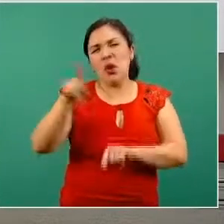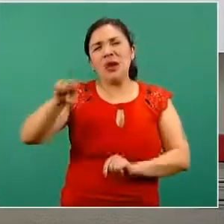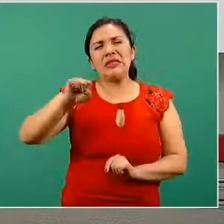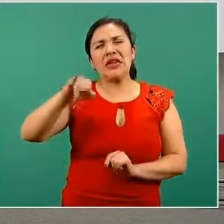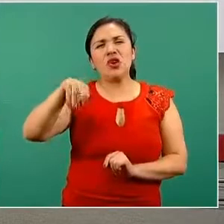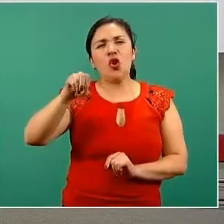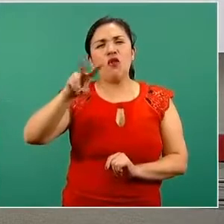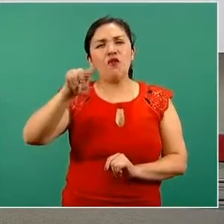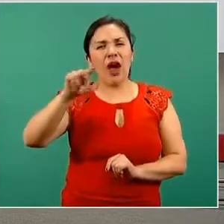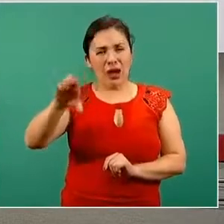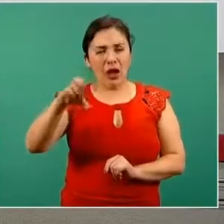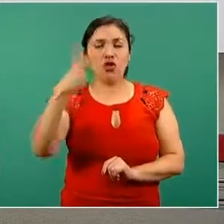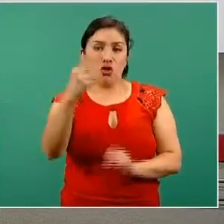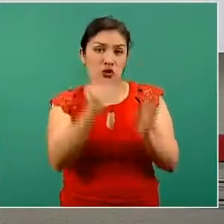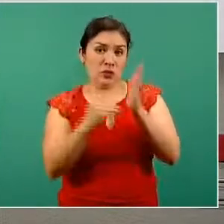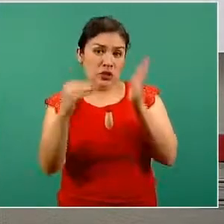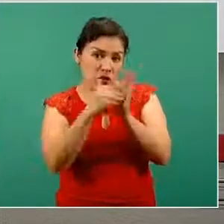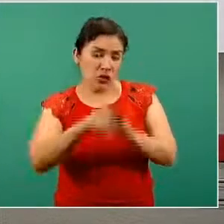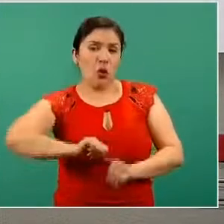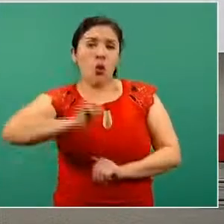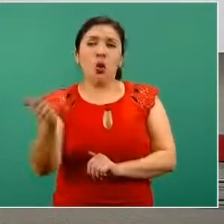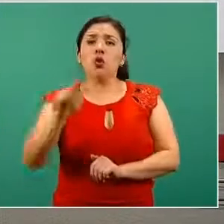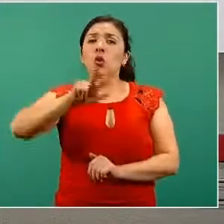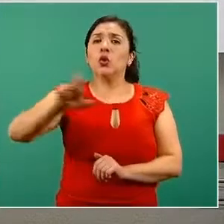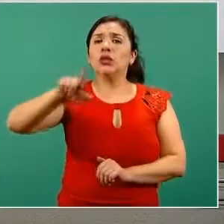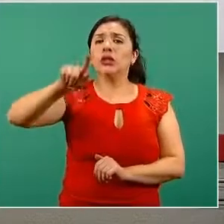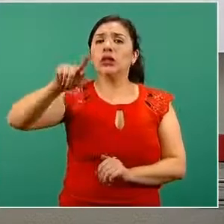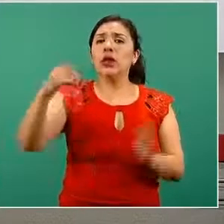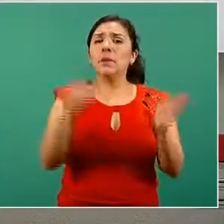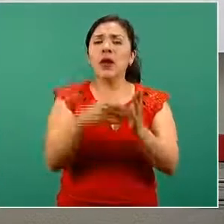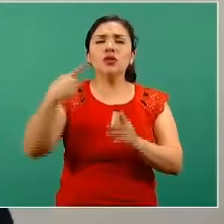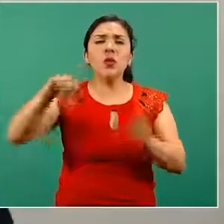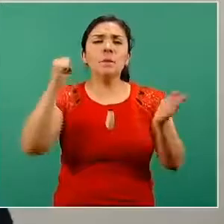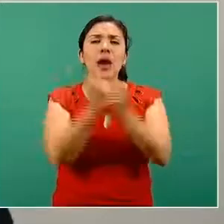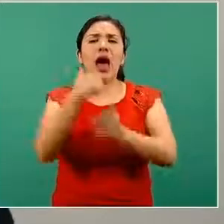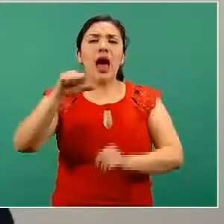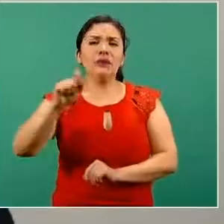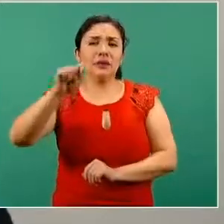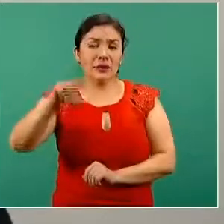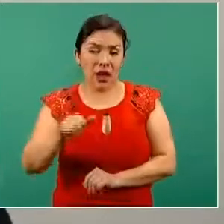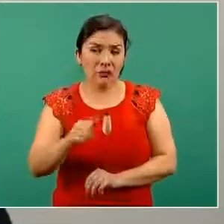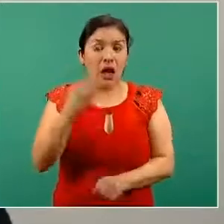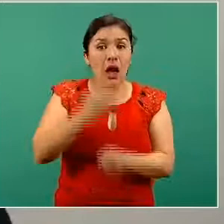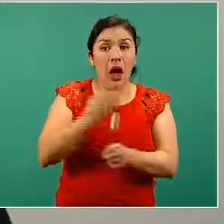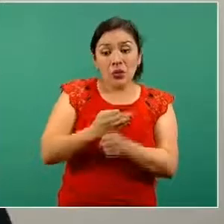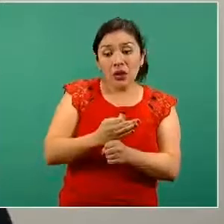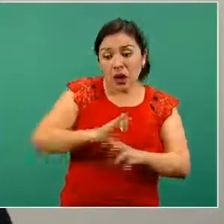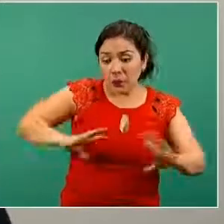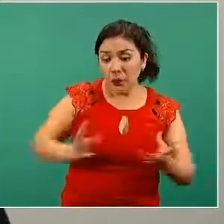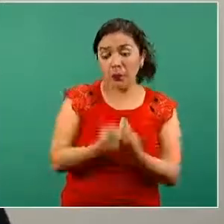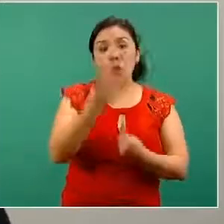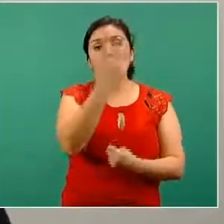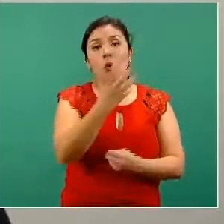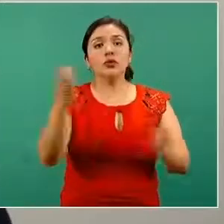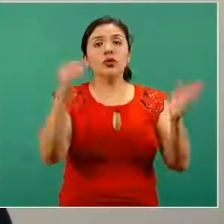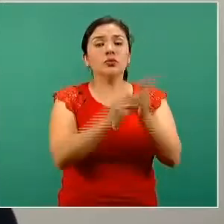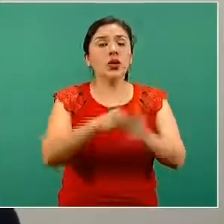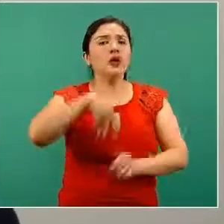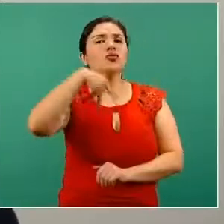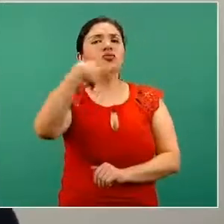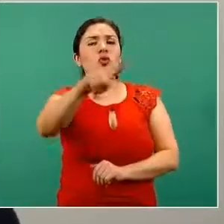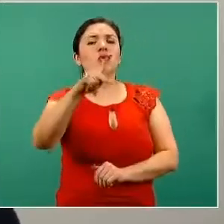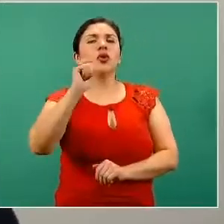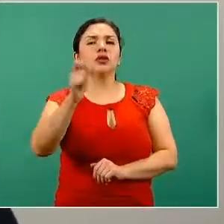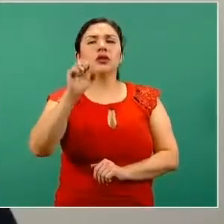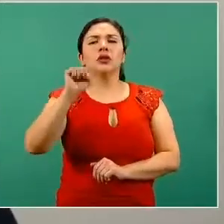Sinovac, 870,000 en el caso de AstraZeneca, y hasta el momento 400,000 dosis que han llegado